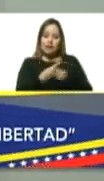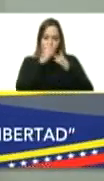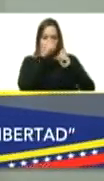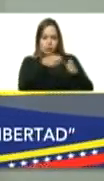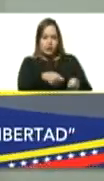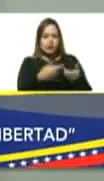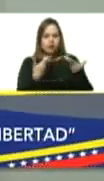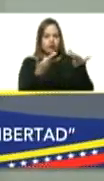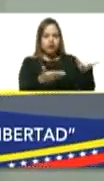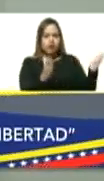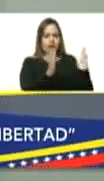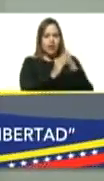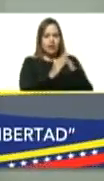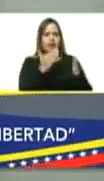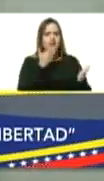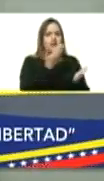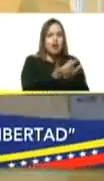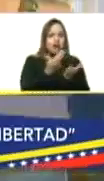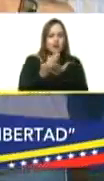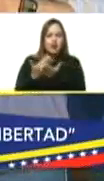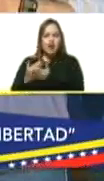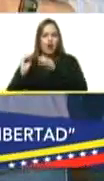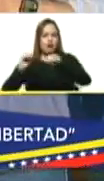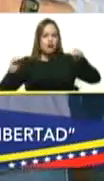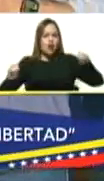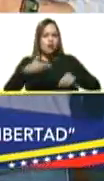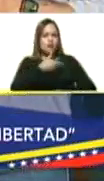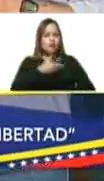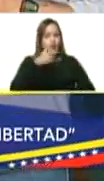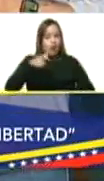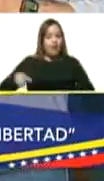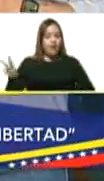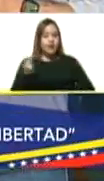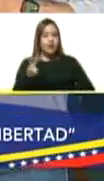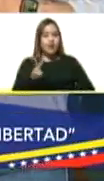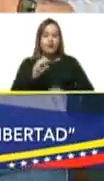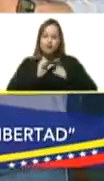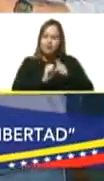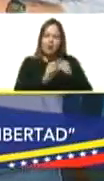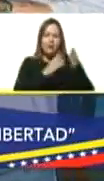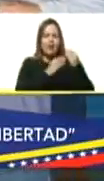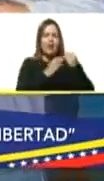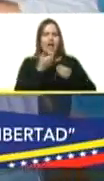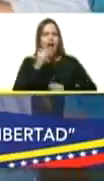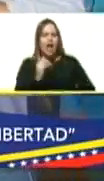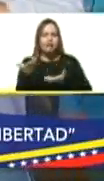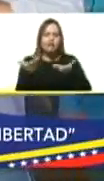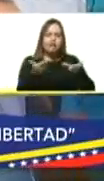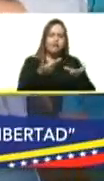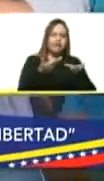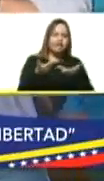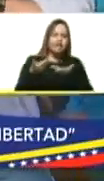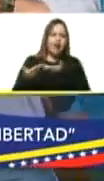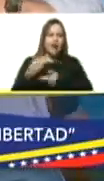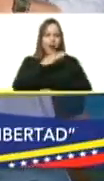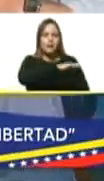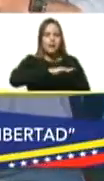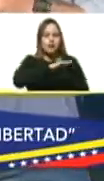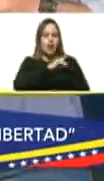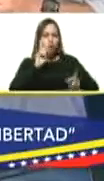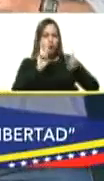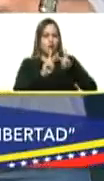nuestras viviendas. Agradecemos y llamamos al pueblo venezolano a no perder la esperanza de ser beneficiados con nuestra gran misión Vivienda